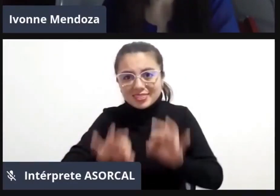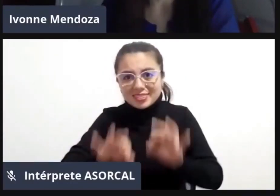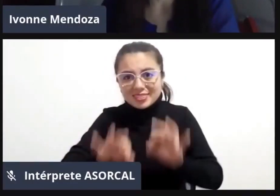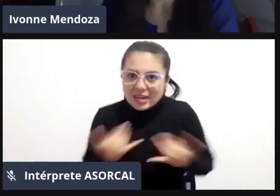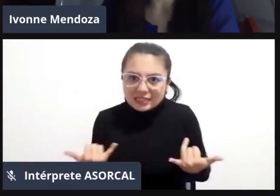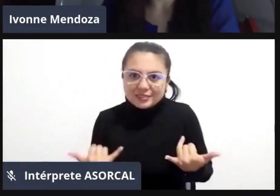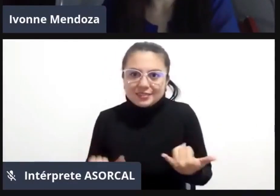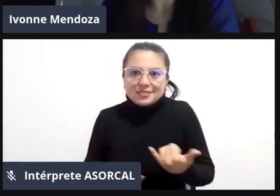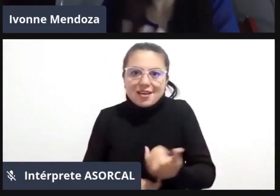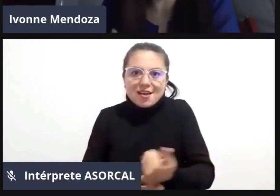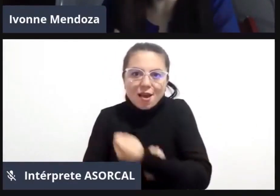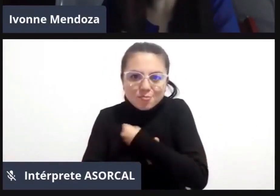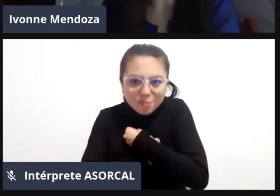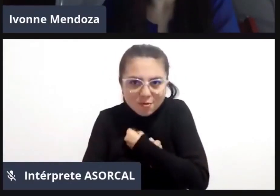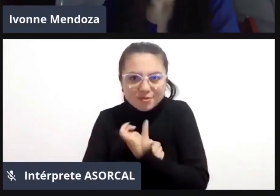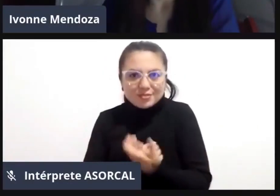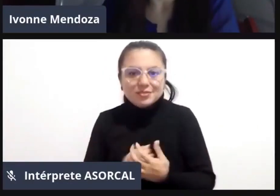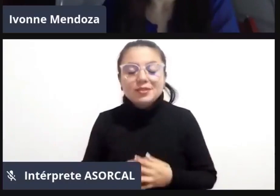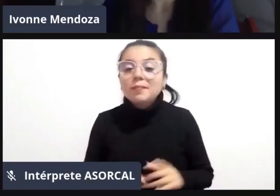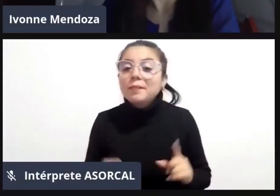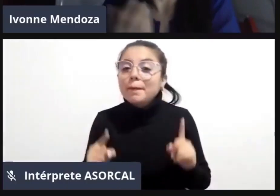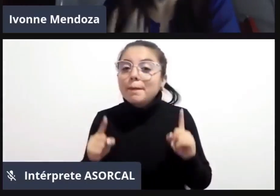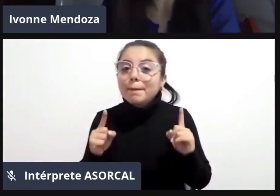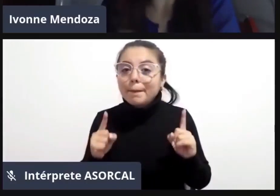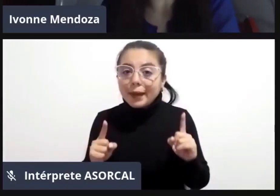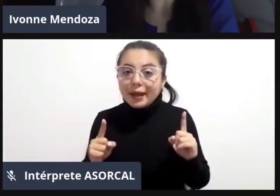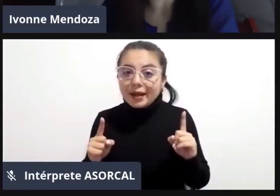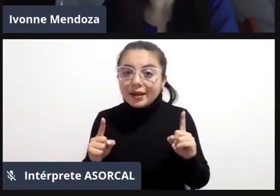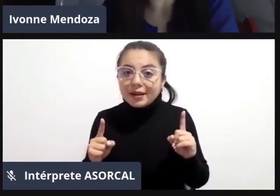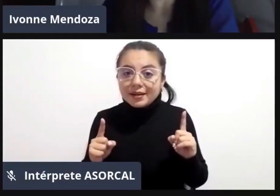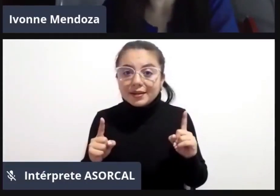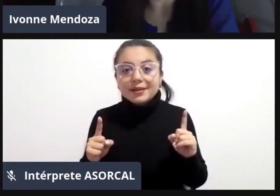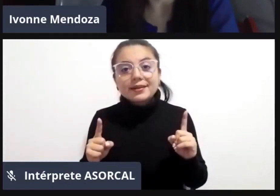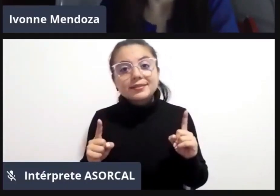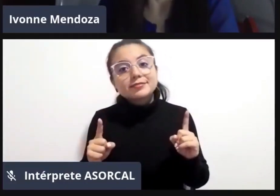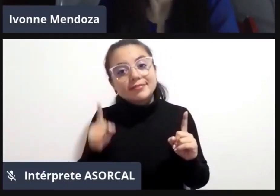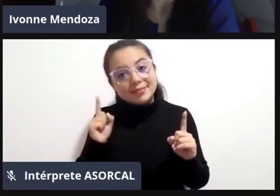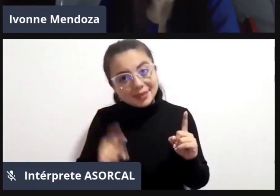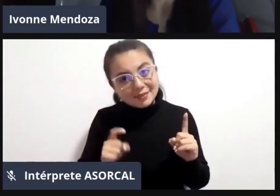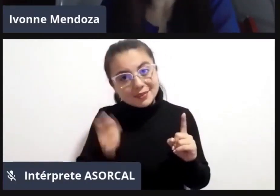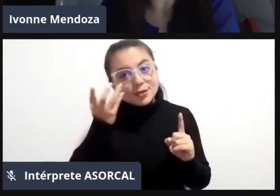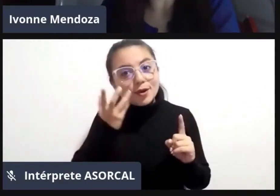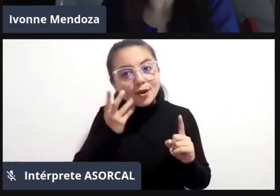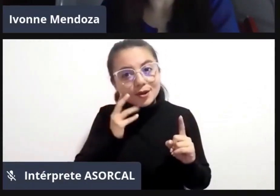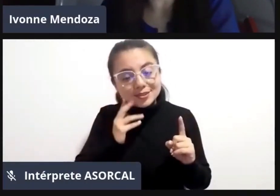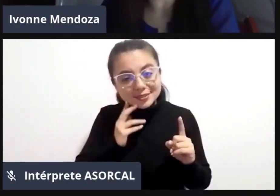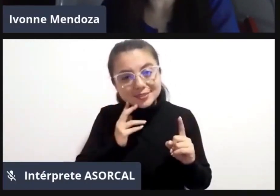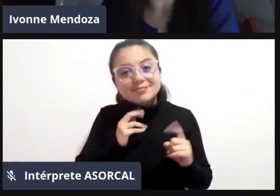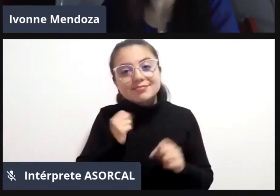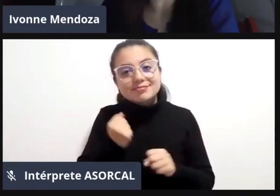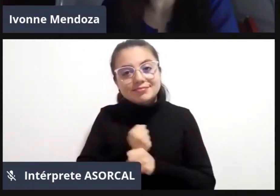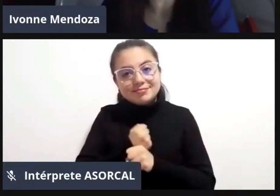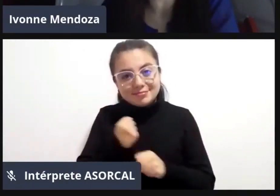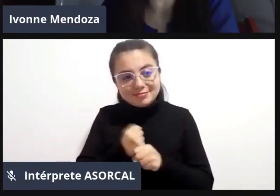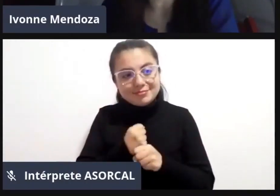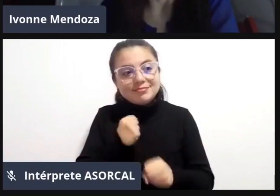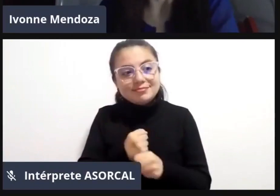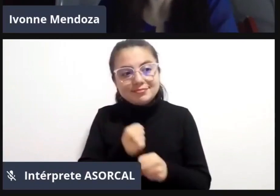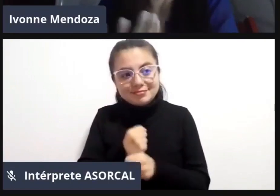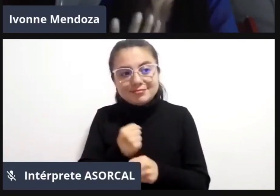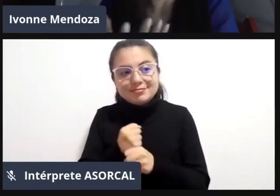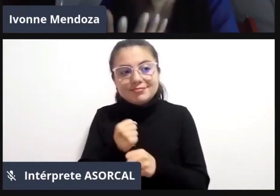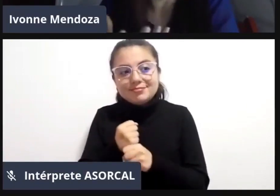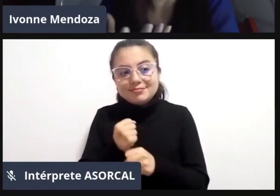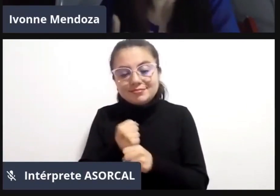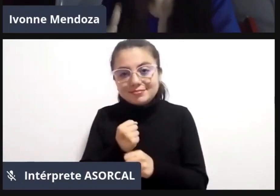amorosa, pero tenemos que trabajar día a día en ello. Entonces creo que esto es un mensaje muy poderoso